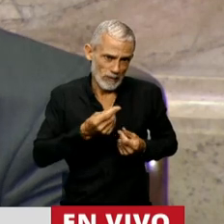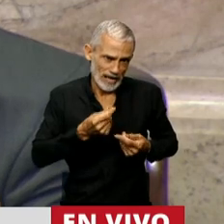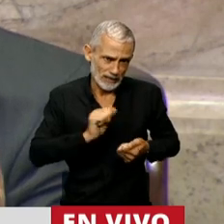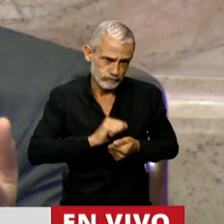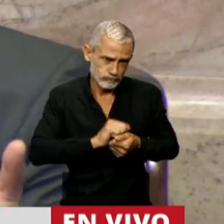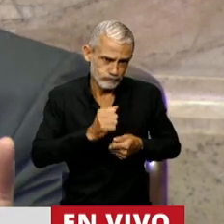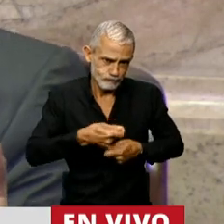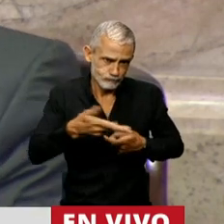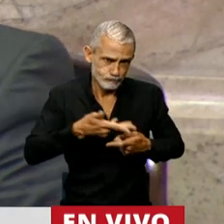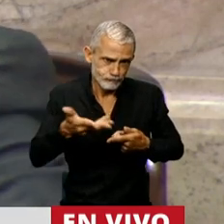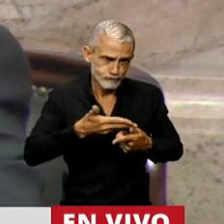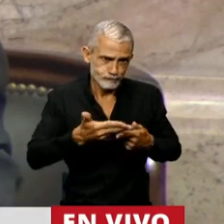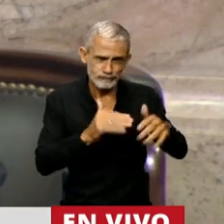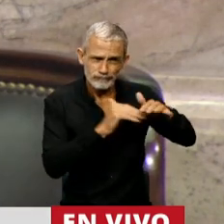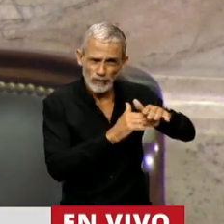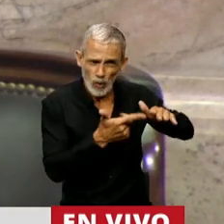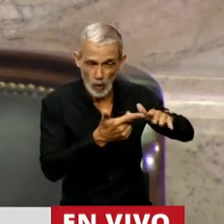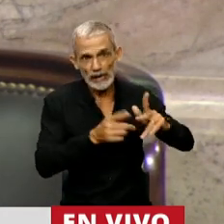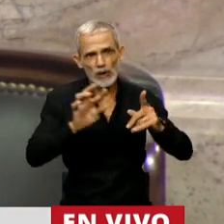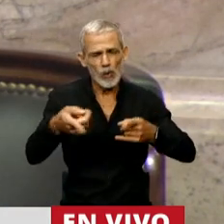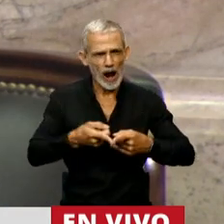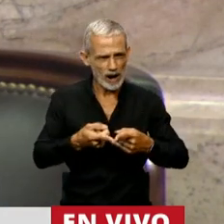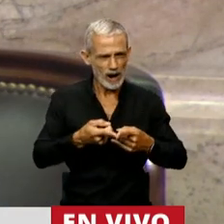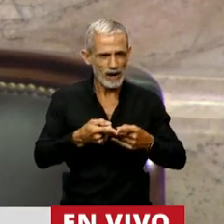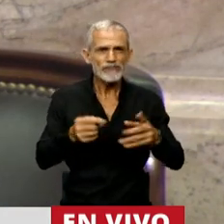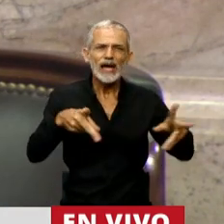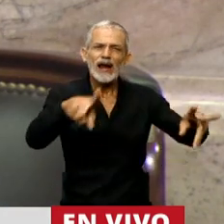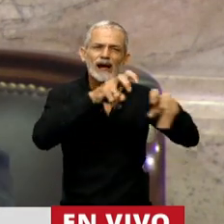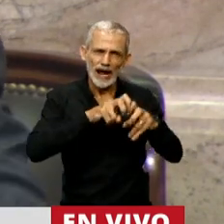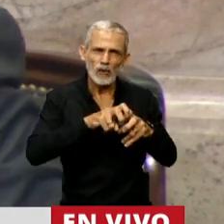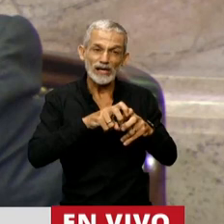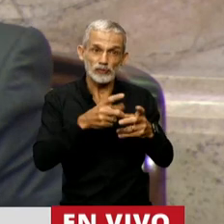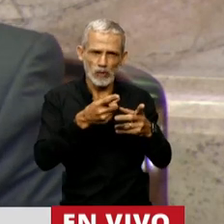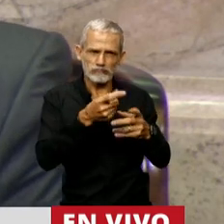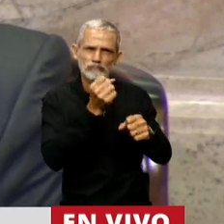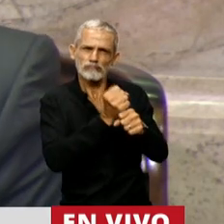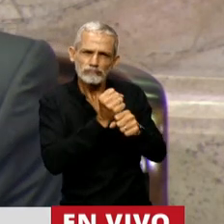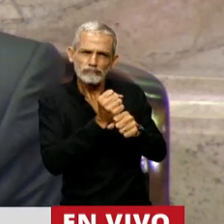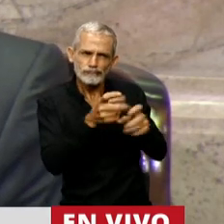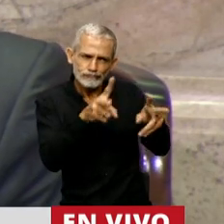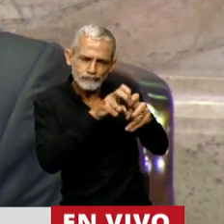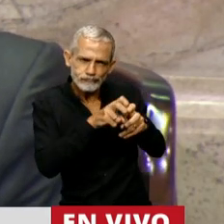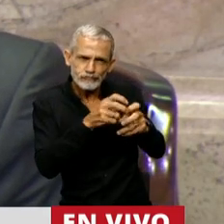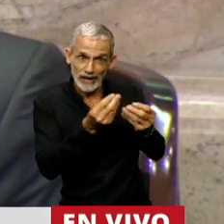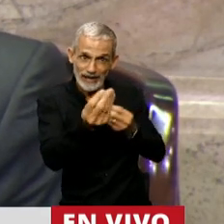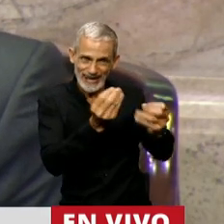la actualización a la recaudación vinculada al empleo cuando, como leía hoy,